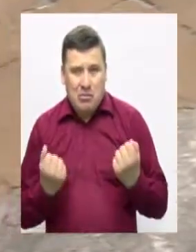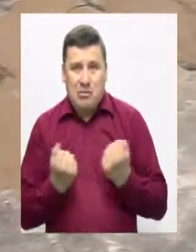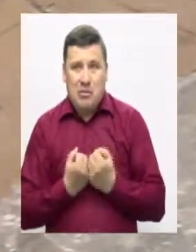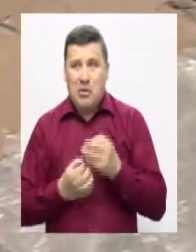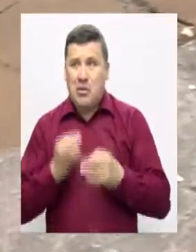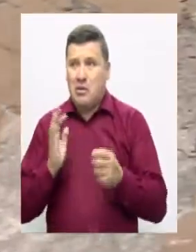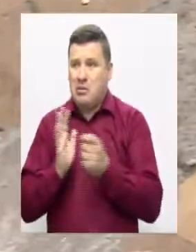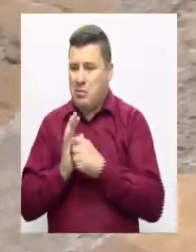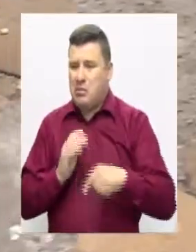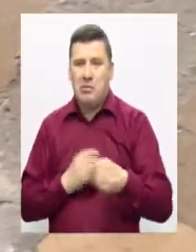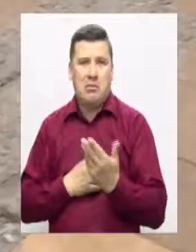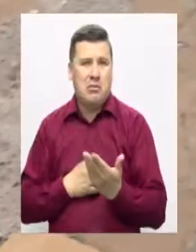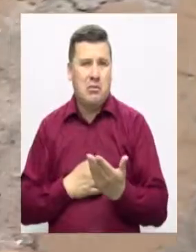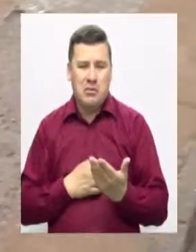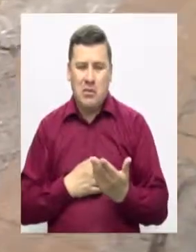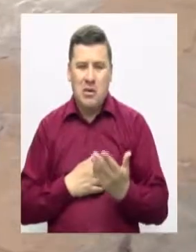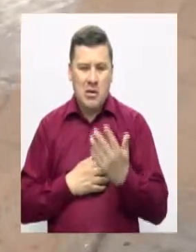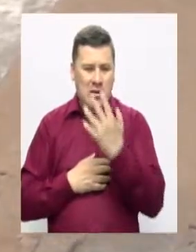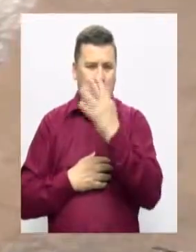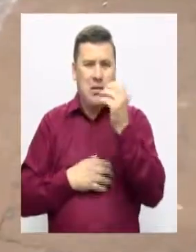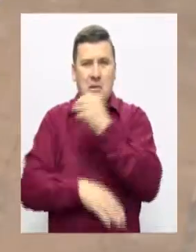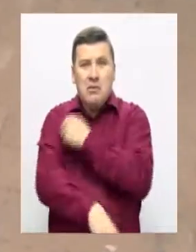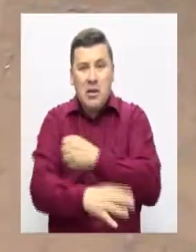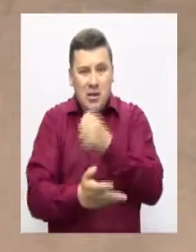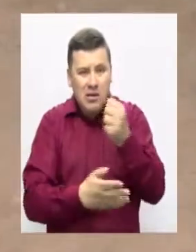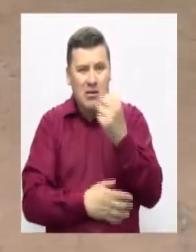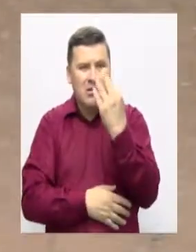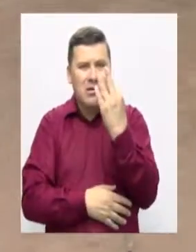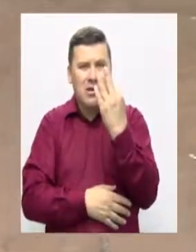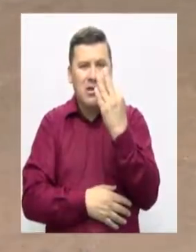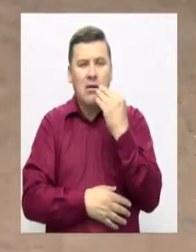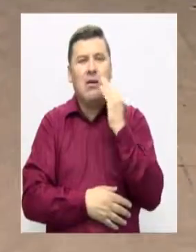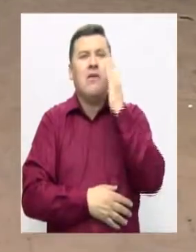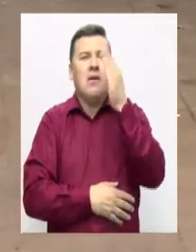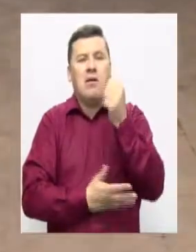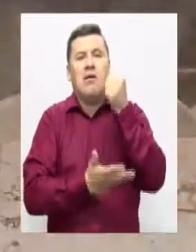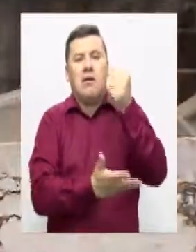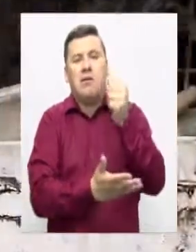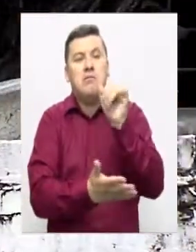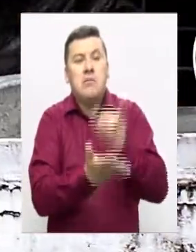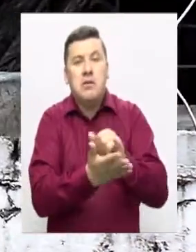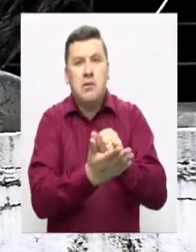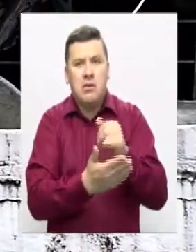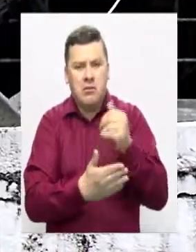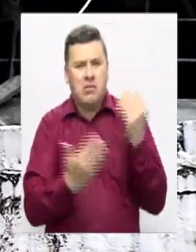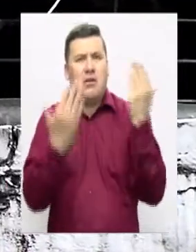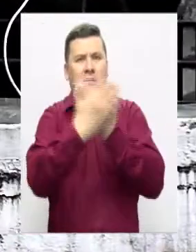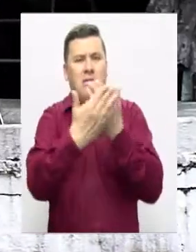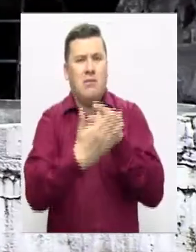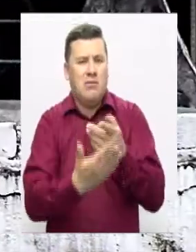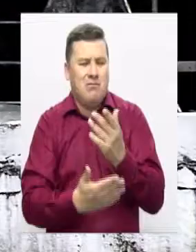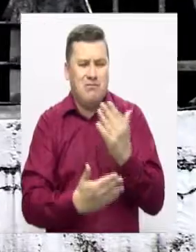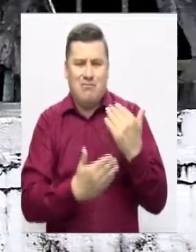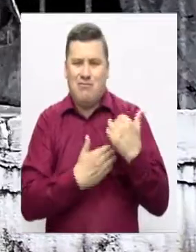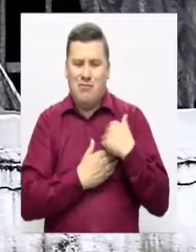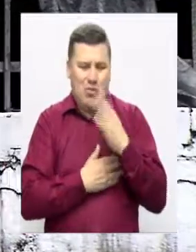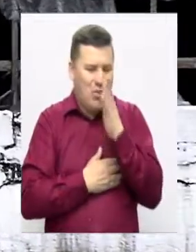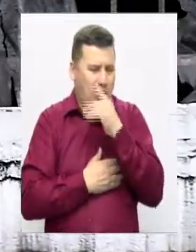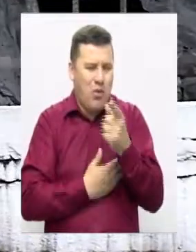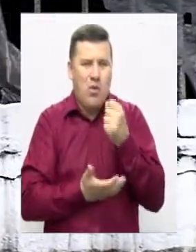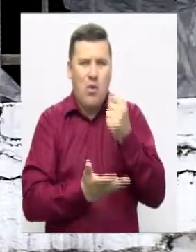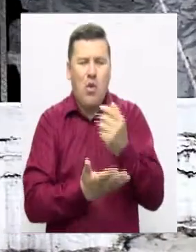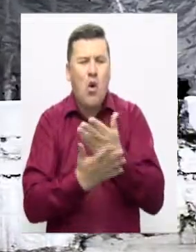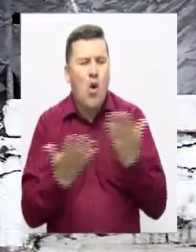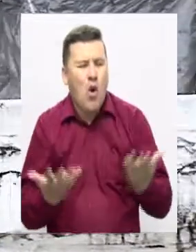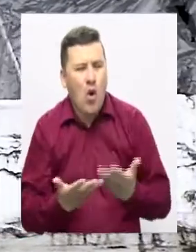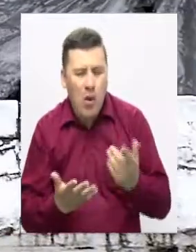distrito judicial se le dedican 400 millones de pesos para tres vigencias fiscales. No vemos la correspondencia o cómo se programó